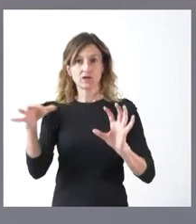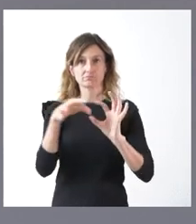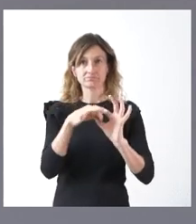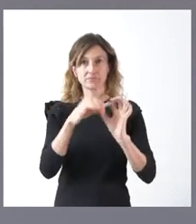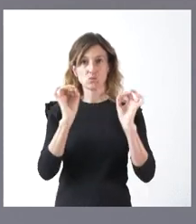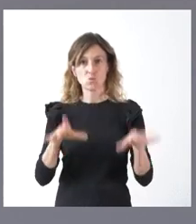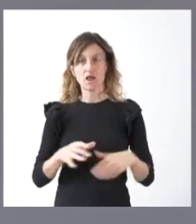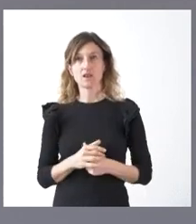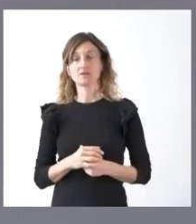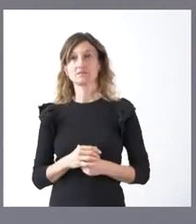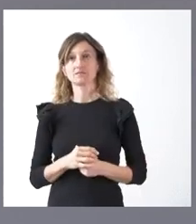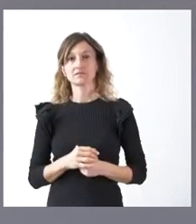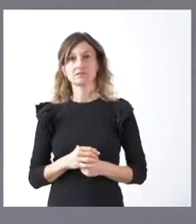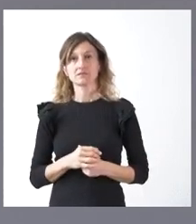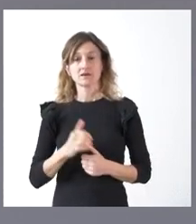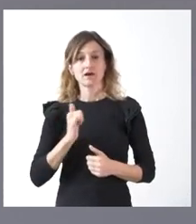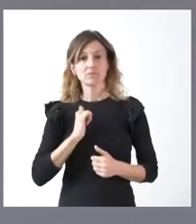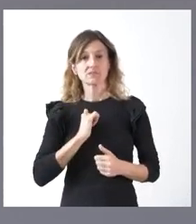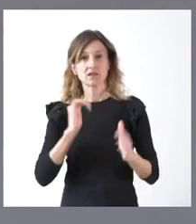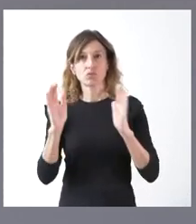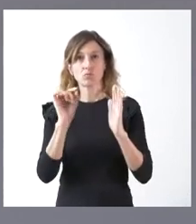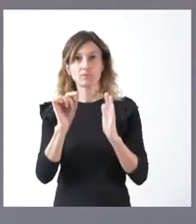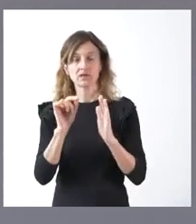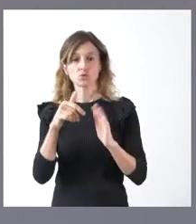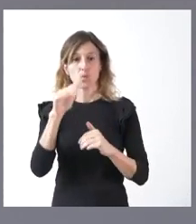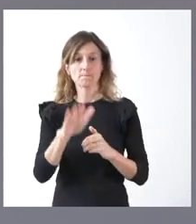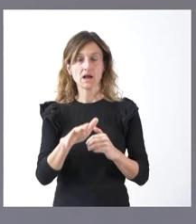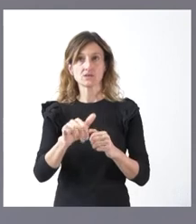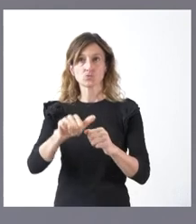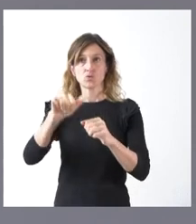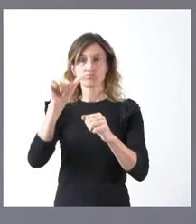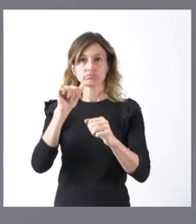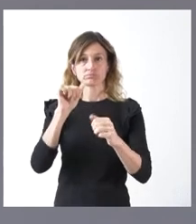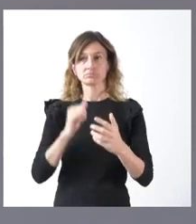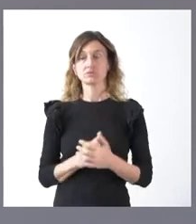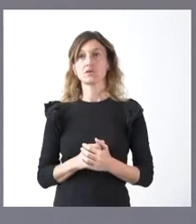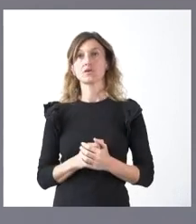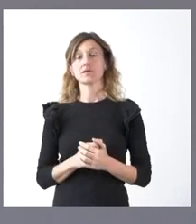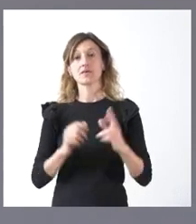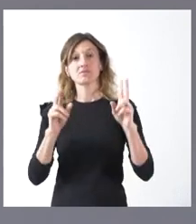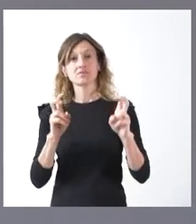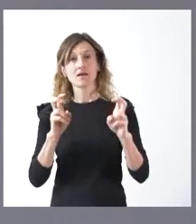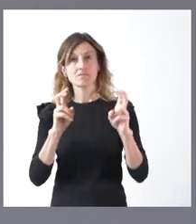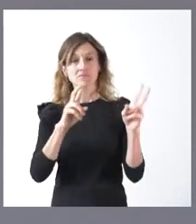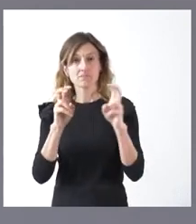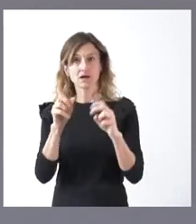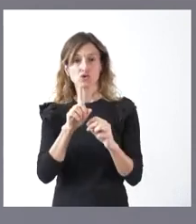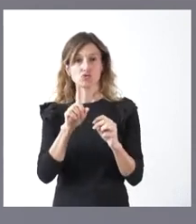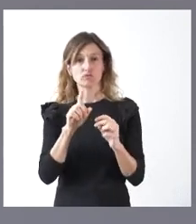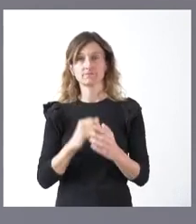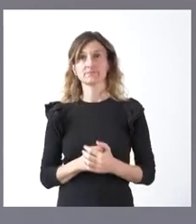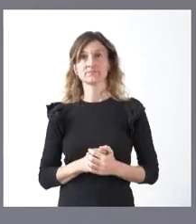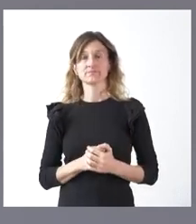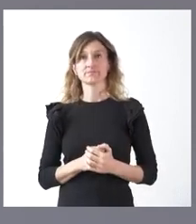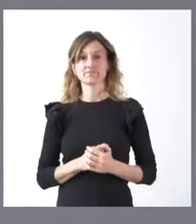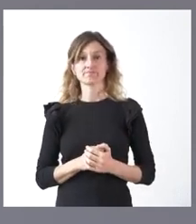que ha habido preguntas de que se aprovechando este momento hacemos un mucho más o Si volvemos marcha atrás respecto de algunas cuestiones que hubo no Sencillamente lo que